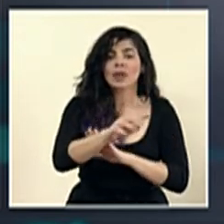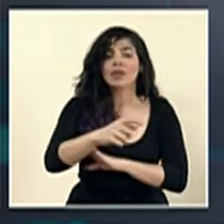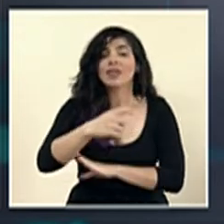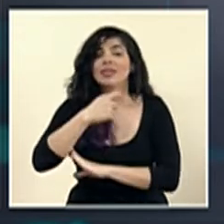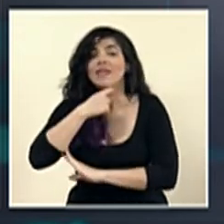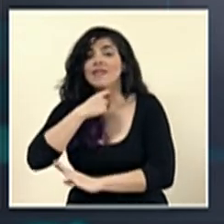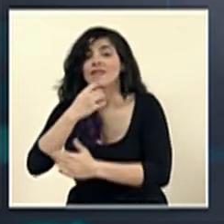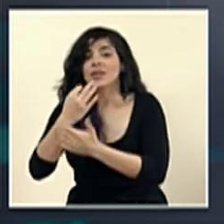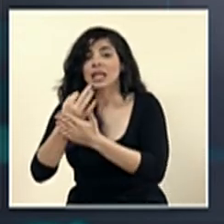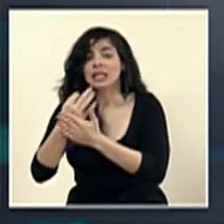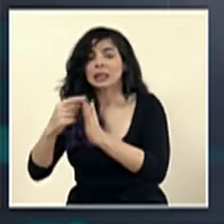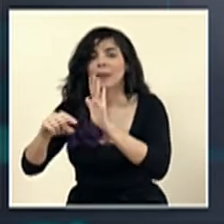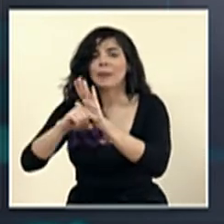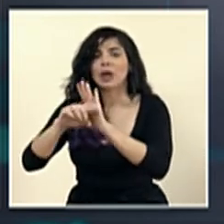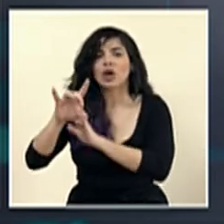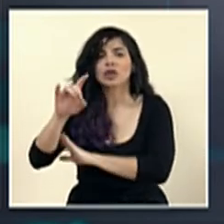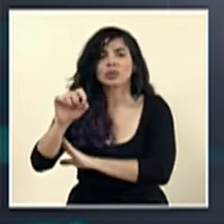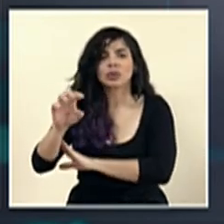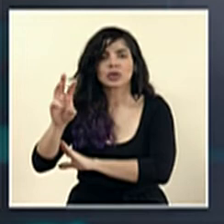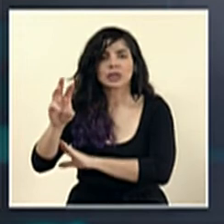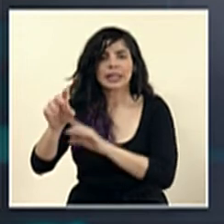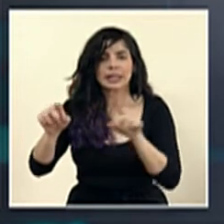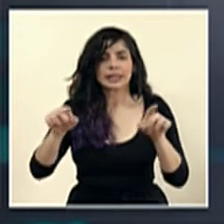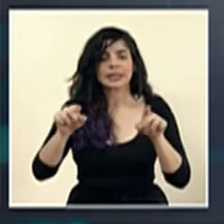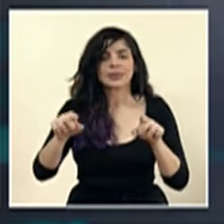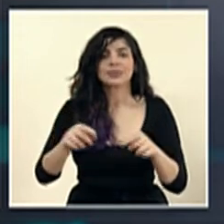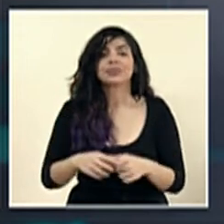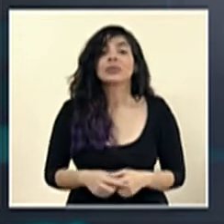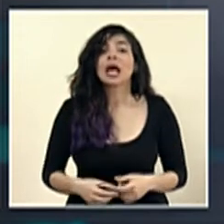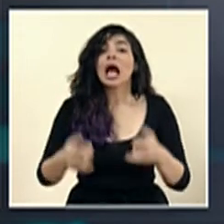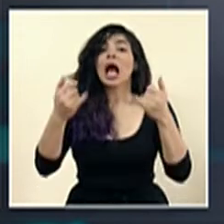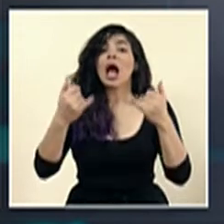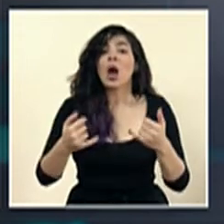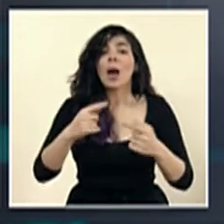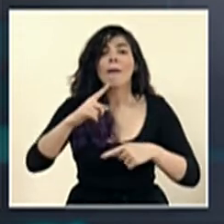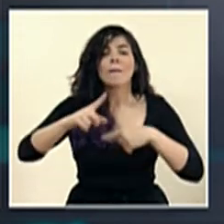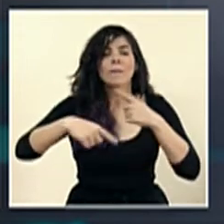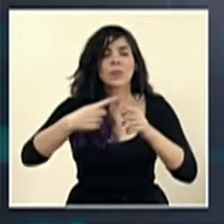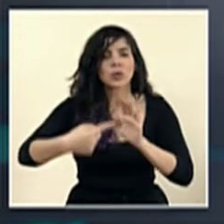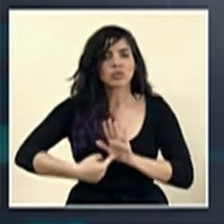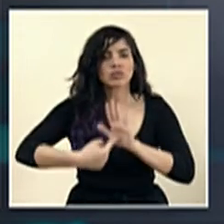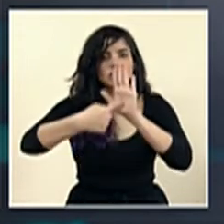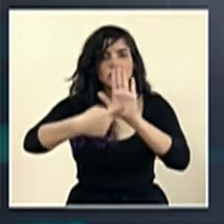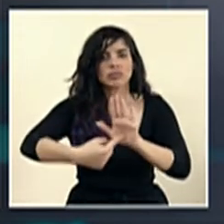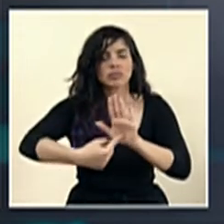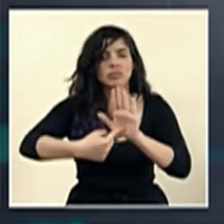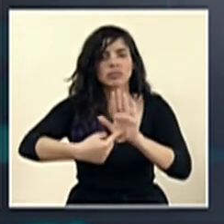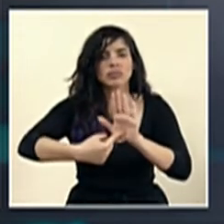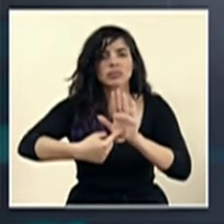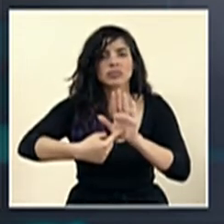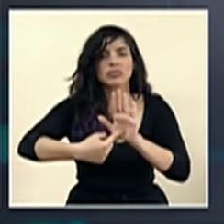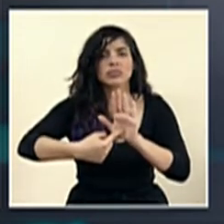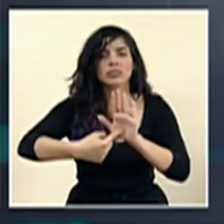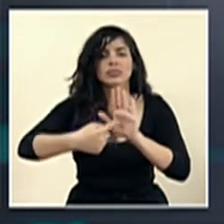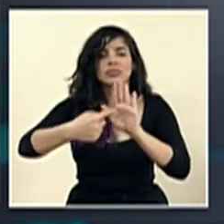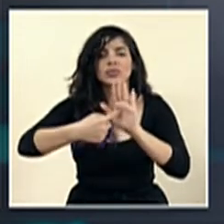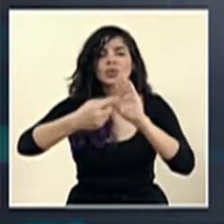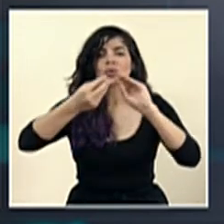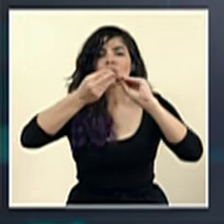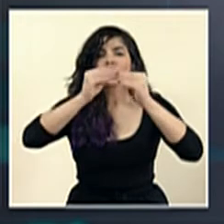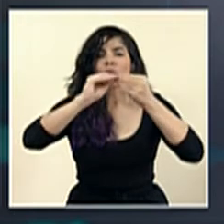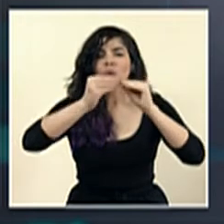déficit financiero de menos 8.6. Ahora les voy a presentar los